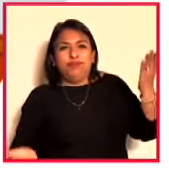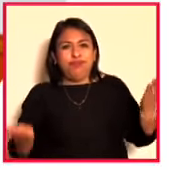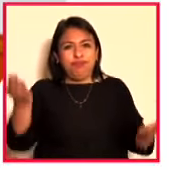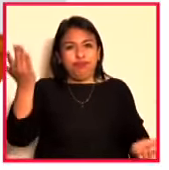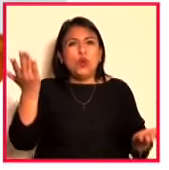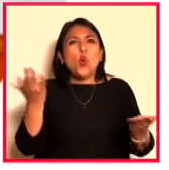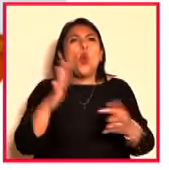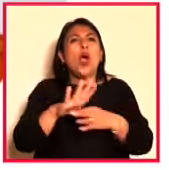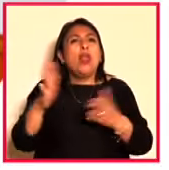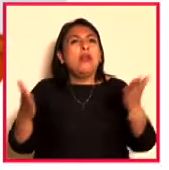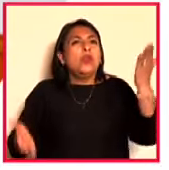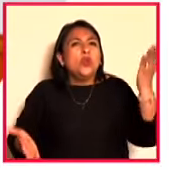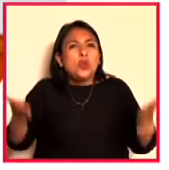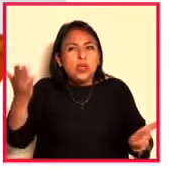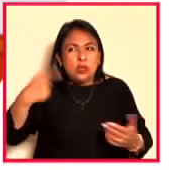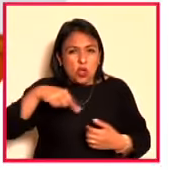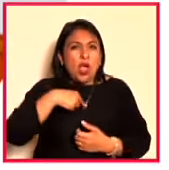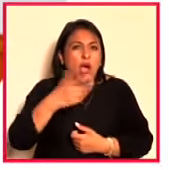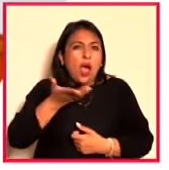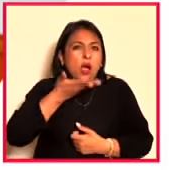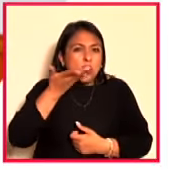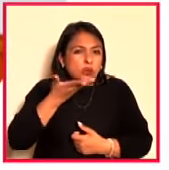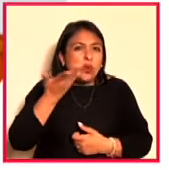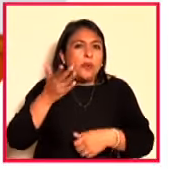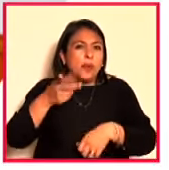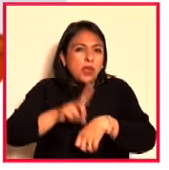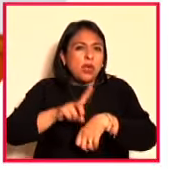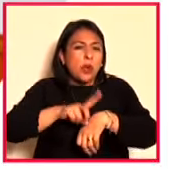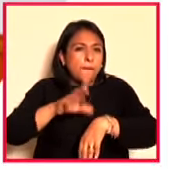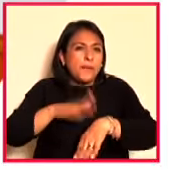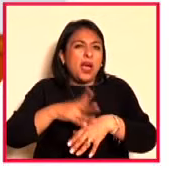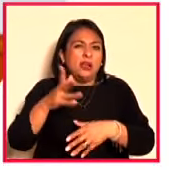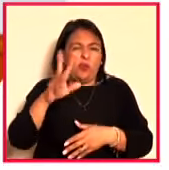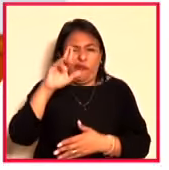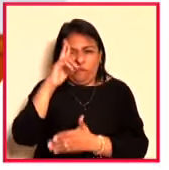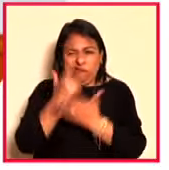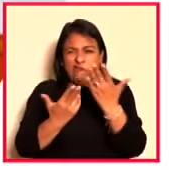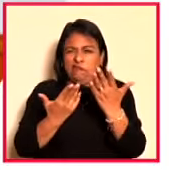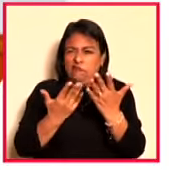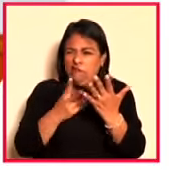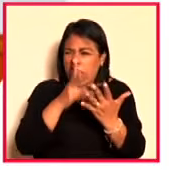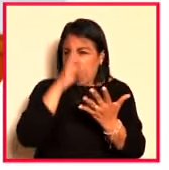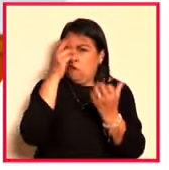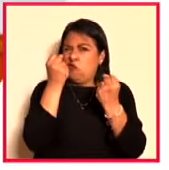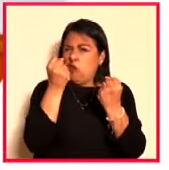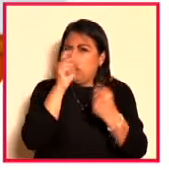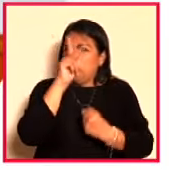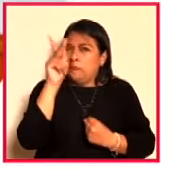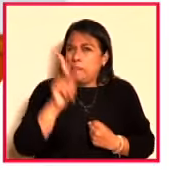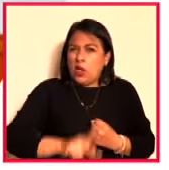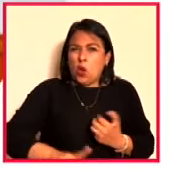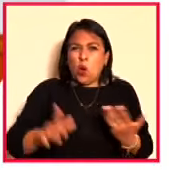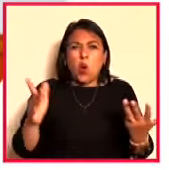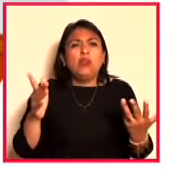si estamos acostumbrándonos cada día más a una violencia que es cada vez más fuerte y cada vez es más